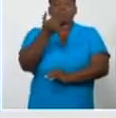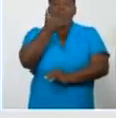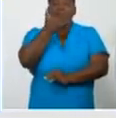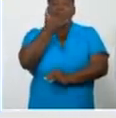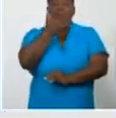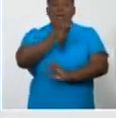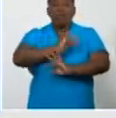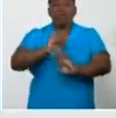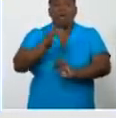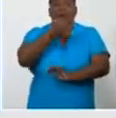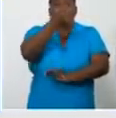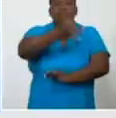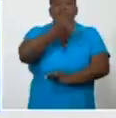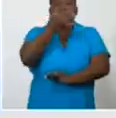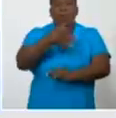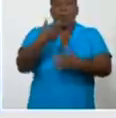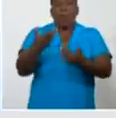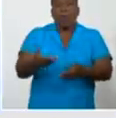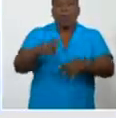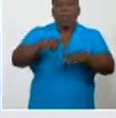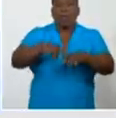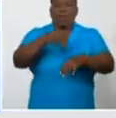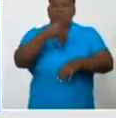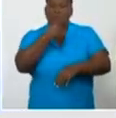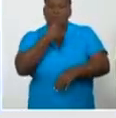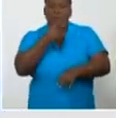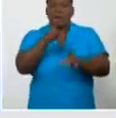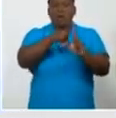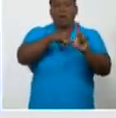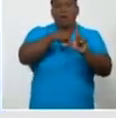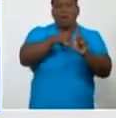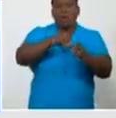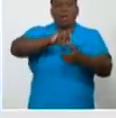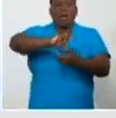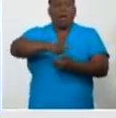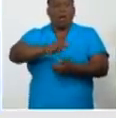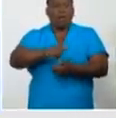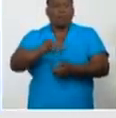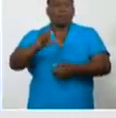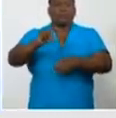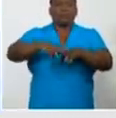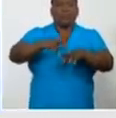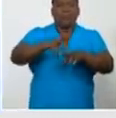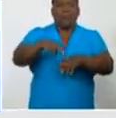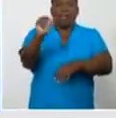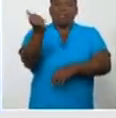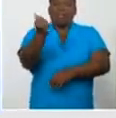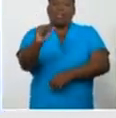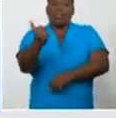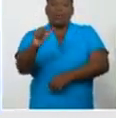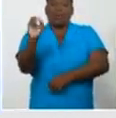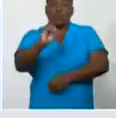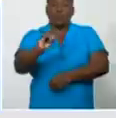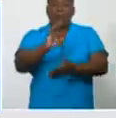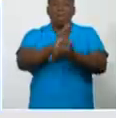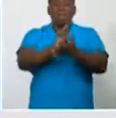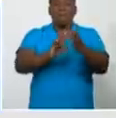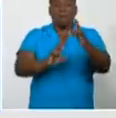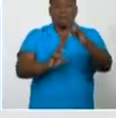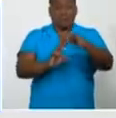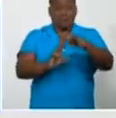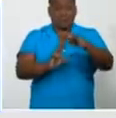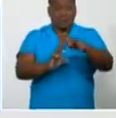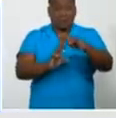mencionamos: Habana Vieja, Regla, Arroyo Naranjo, Cerro, Centro Habana, 10 de octubre. Matanzas,